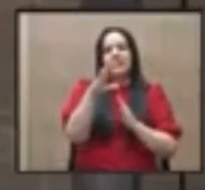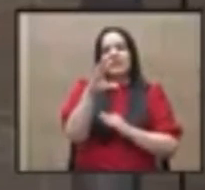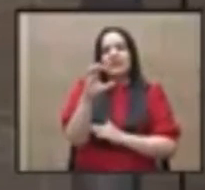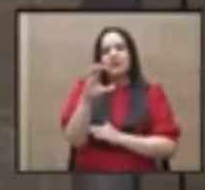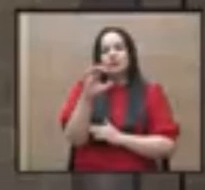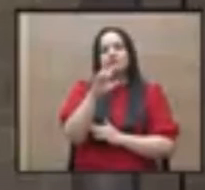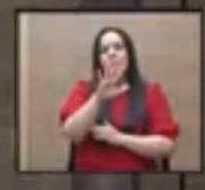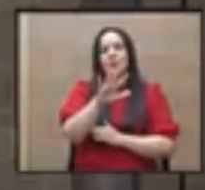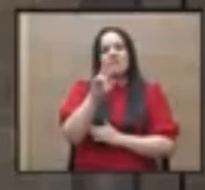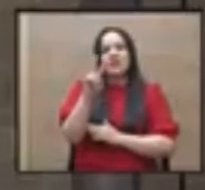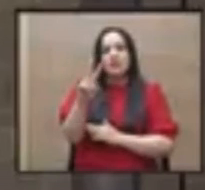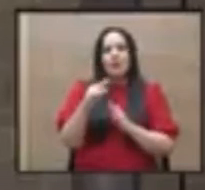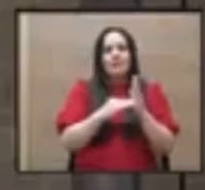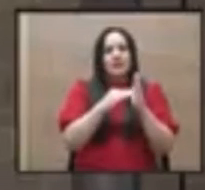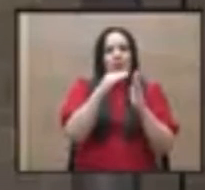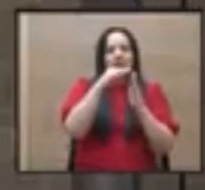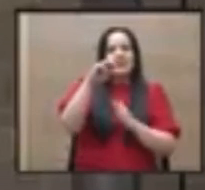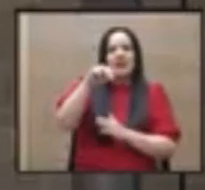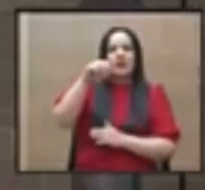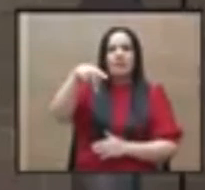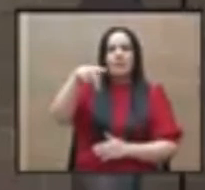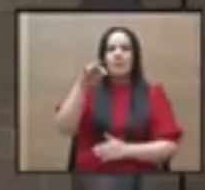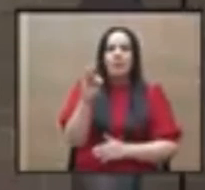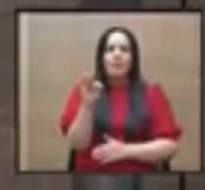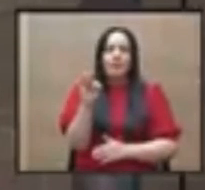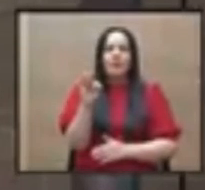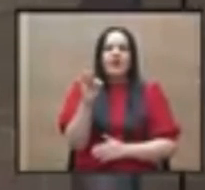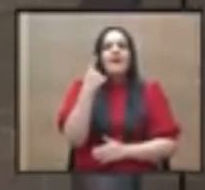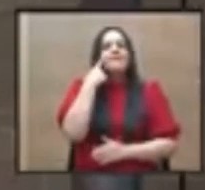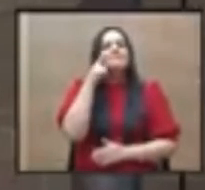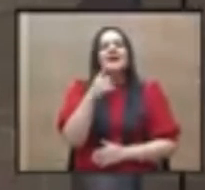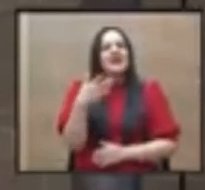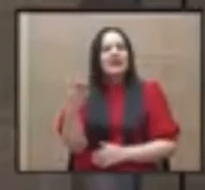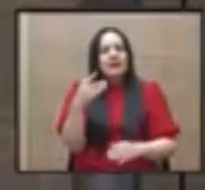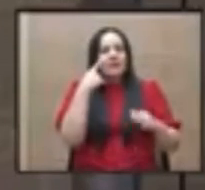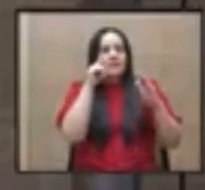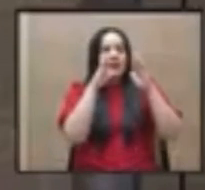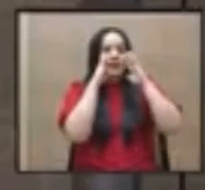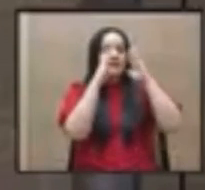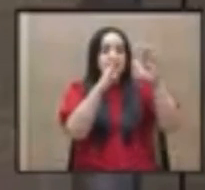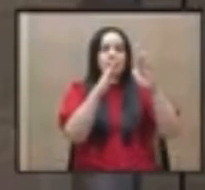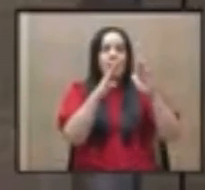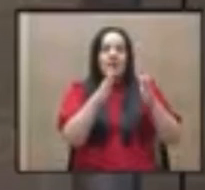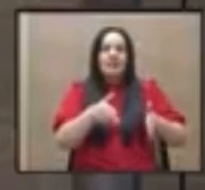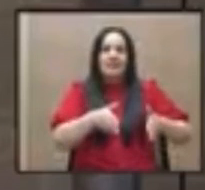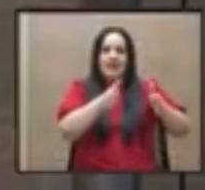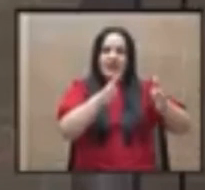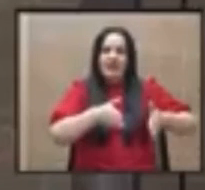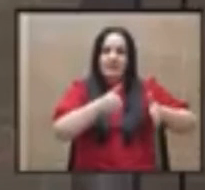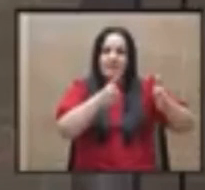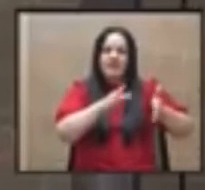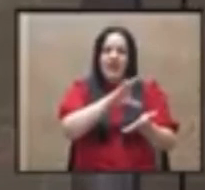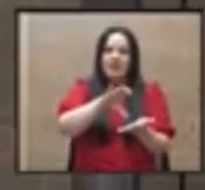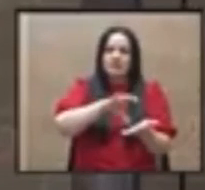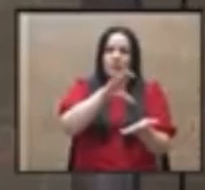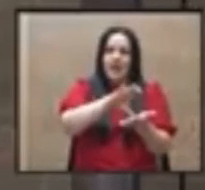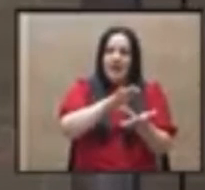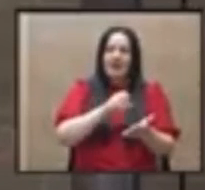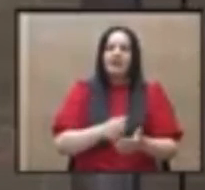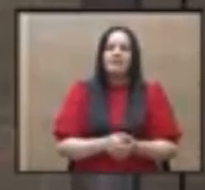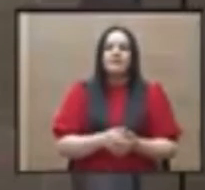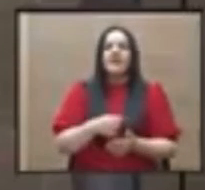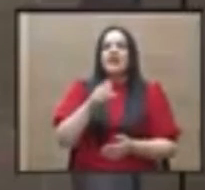6.552 millones en el MOP, que eran destinados para la atención de red vial cantonal. Eso es el